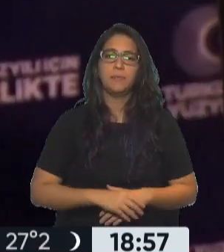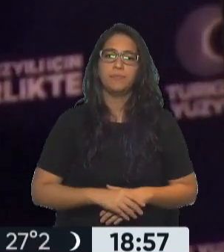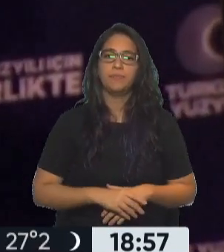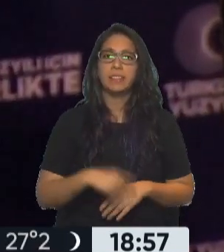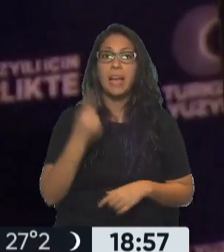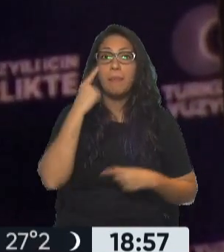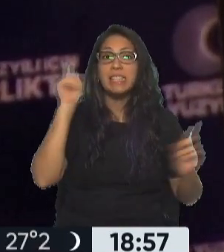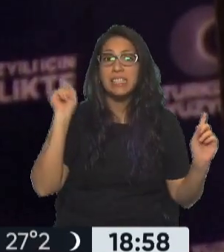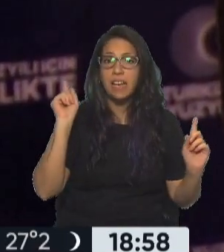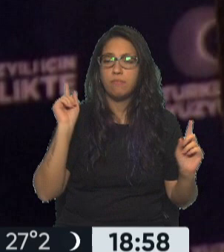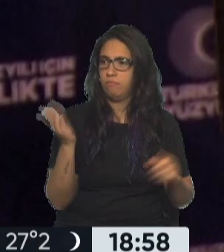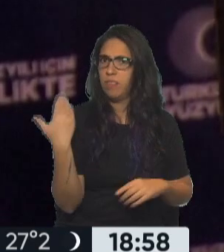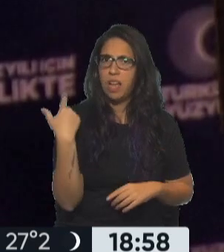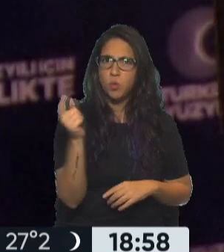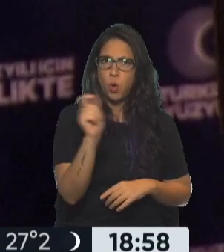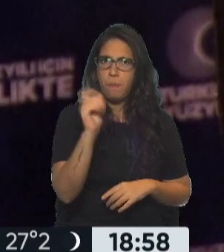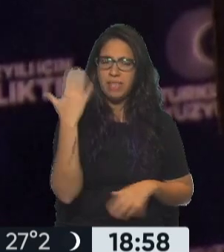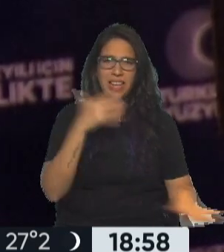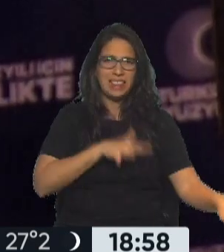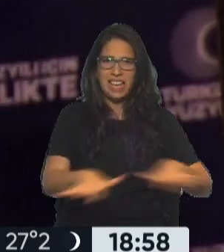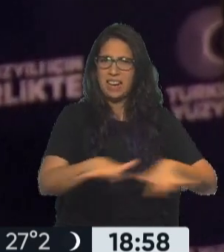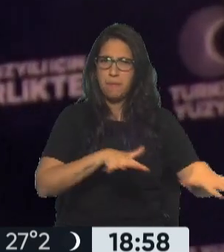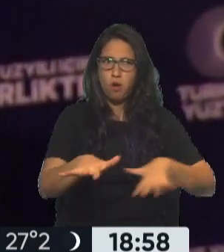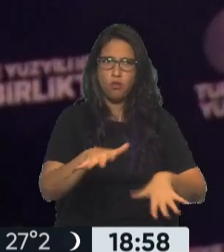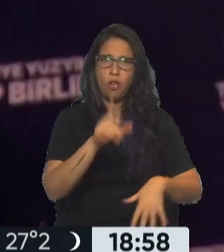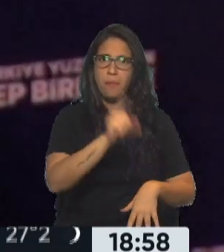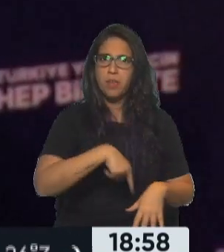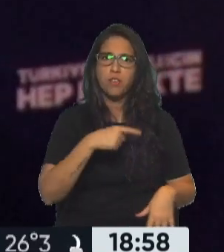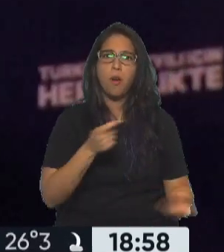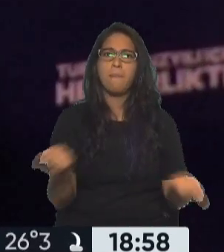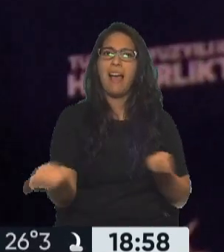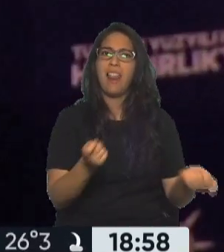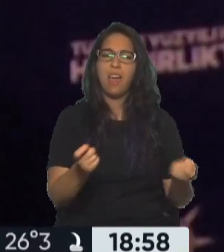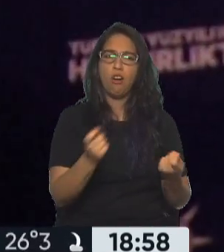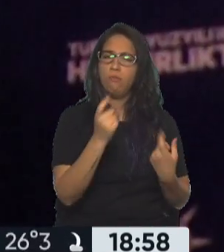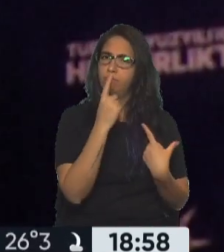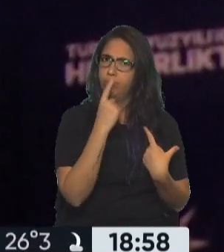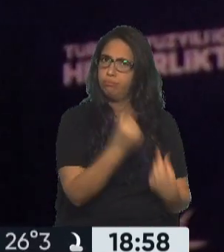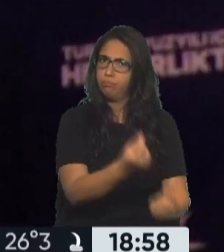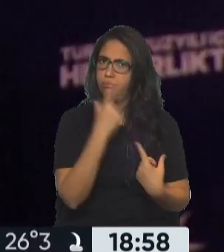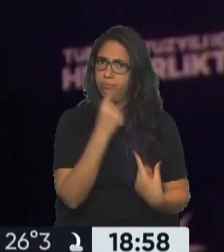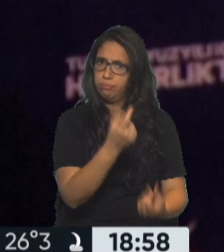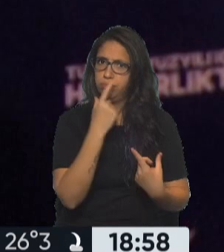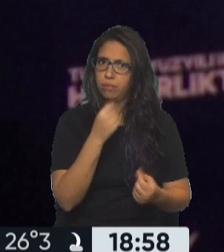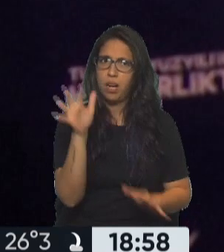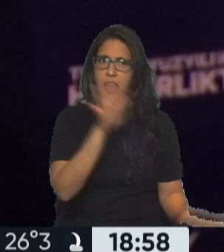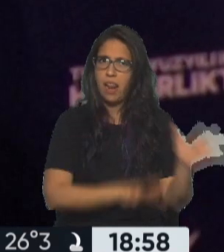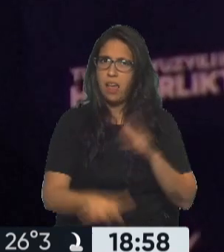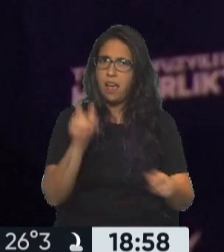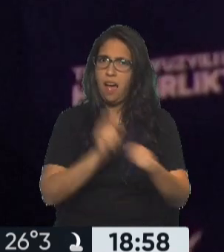un terremoto hace apenas unos meses. Muchas críticas a cómo se llevó adelante la reparación, pero